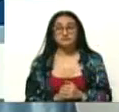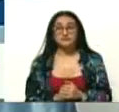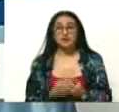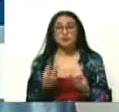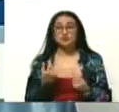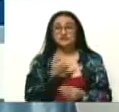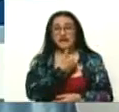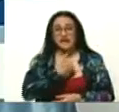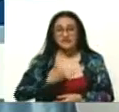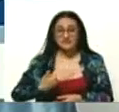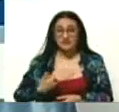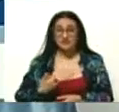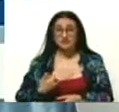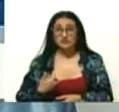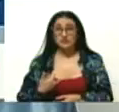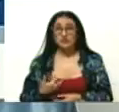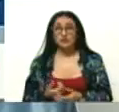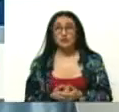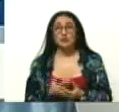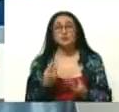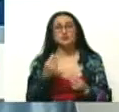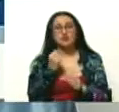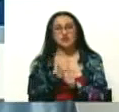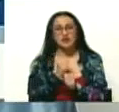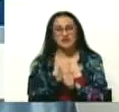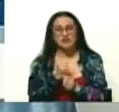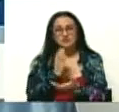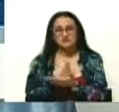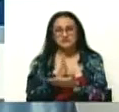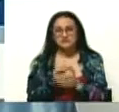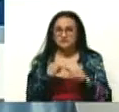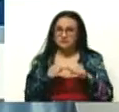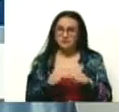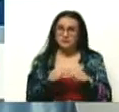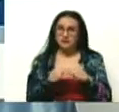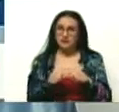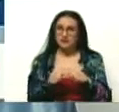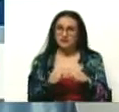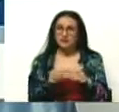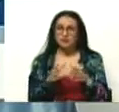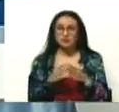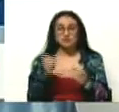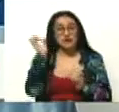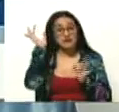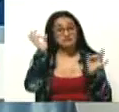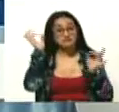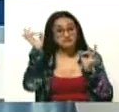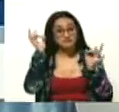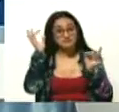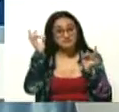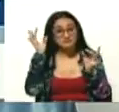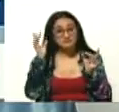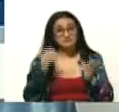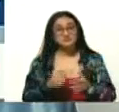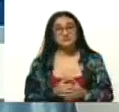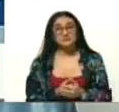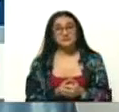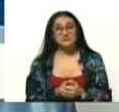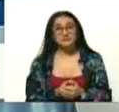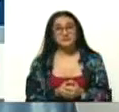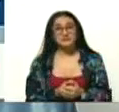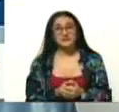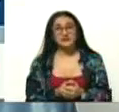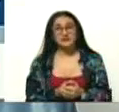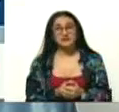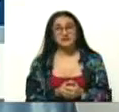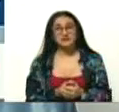sacrificio, con mucho trabajo constante, permanente, con mucha creatividad, con